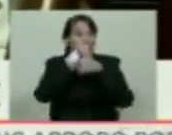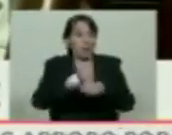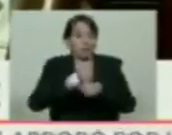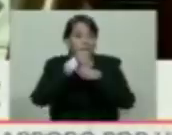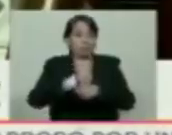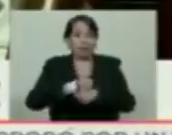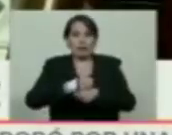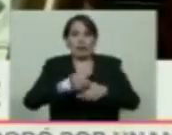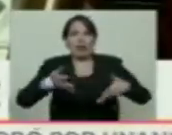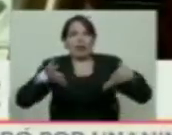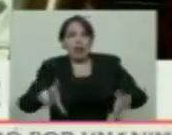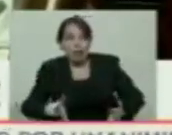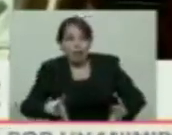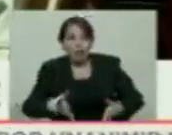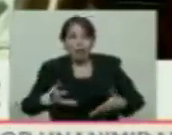nuestras lanzas.